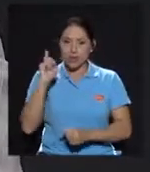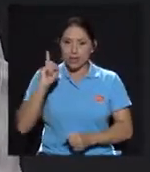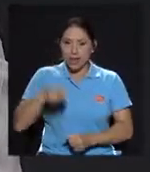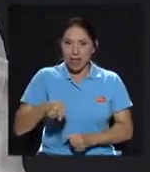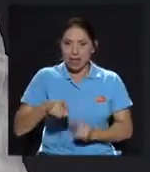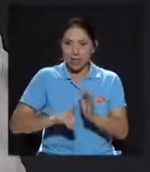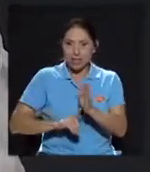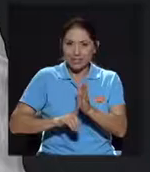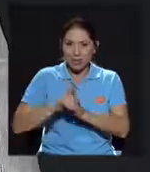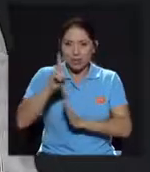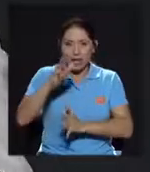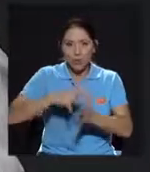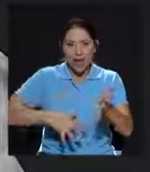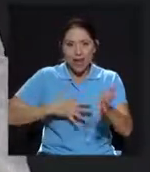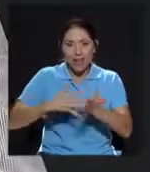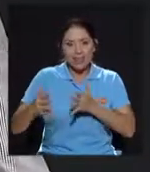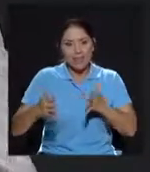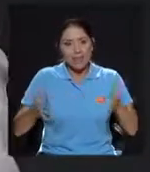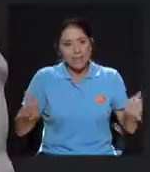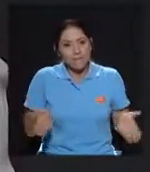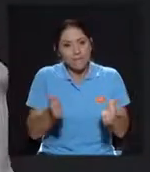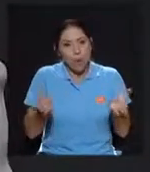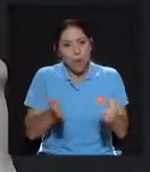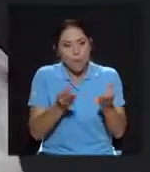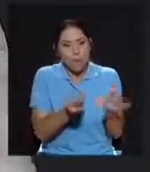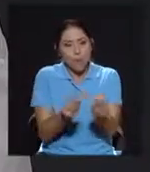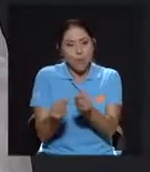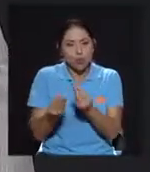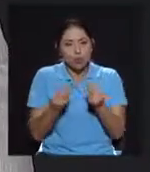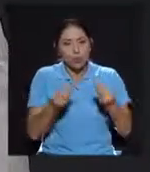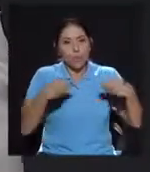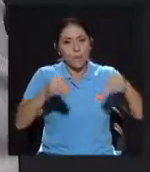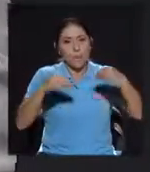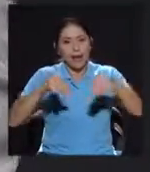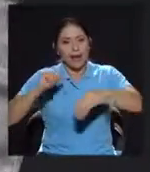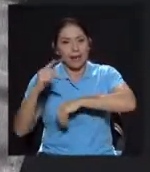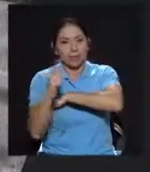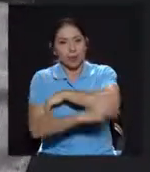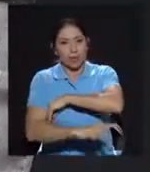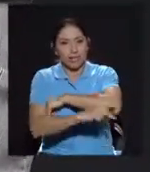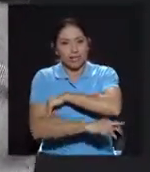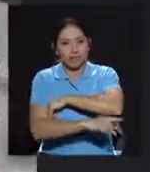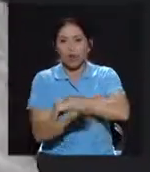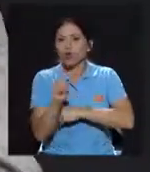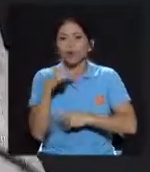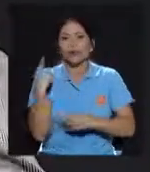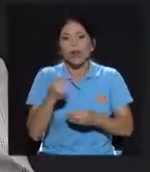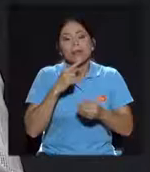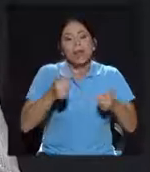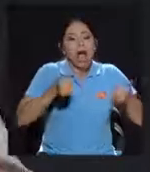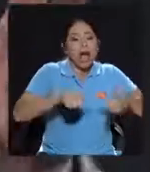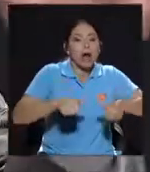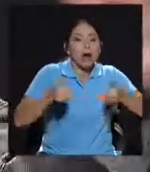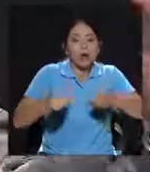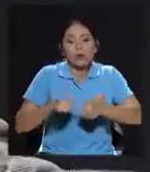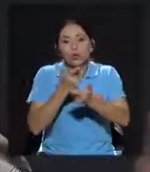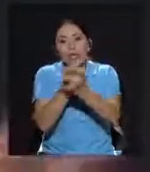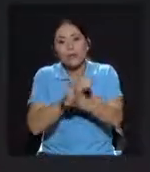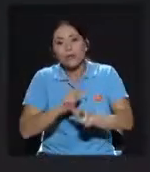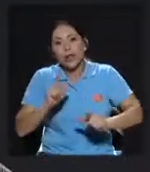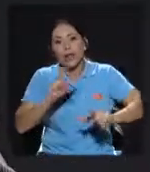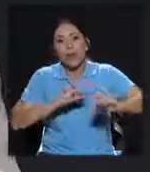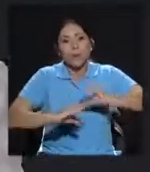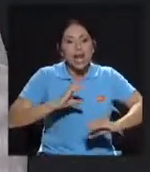de fomento productivo para la exportación ya no solo negociar acuerdos de libre comercio y proteger al país y